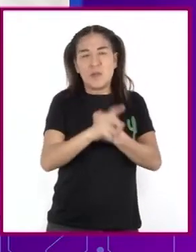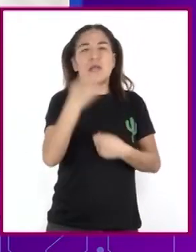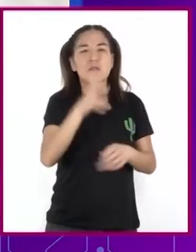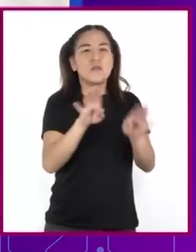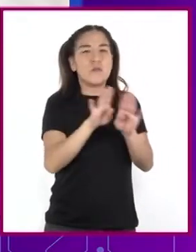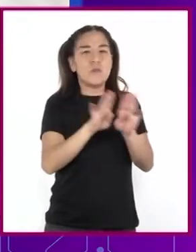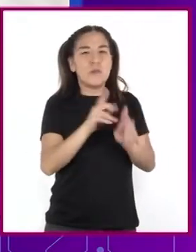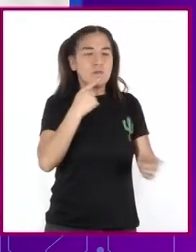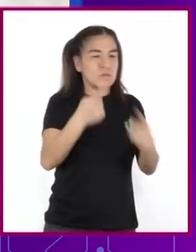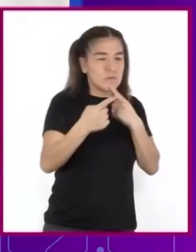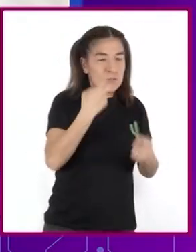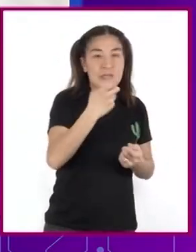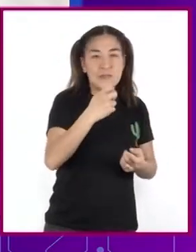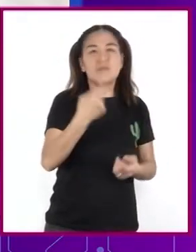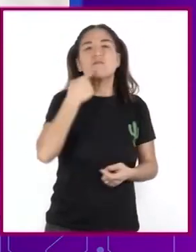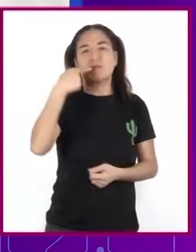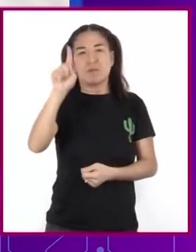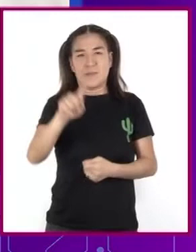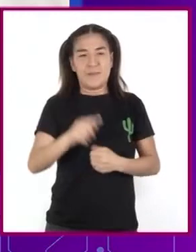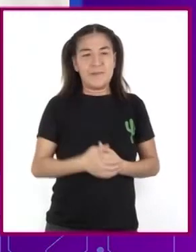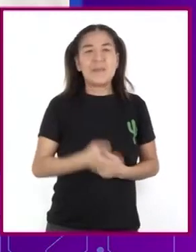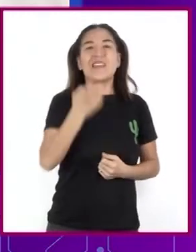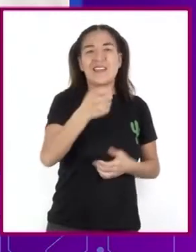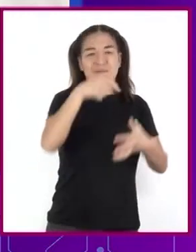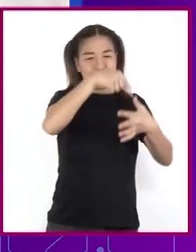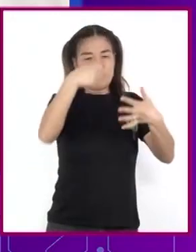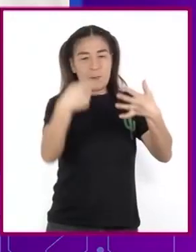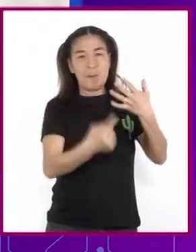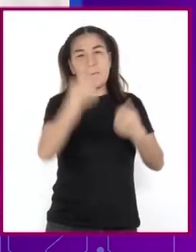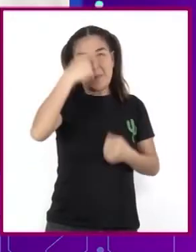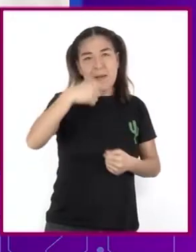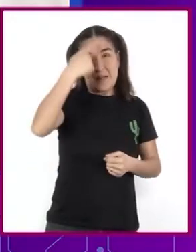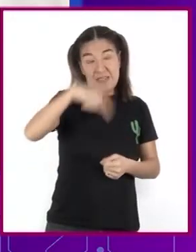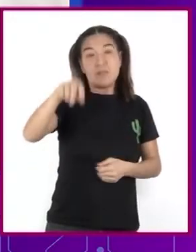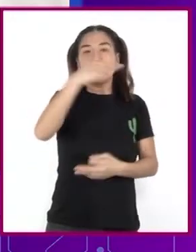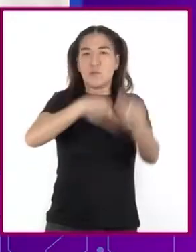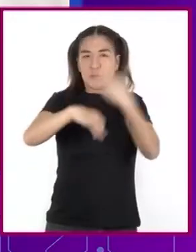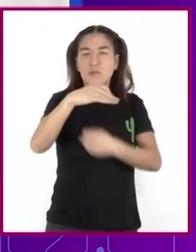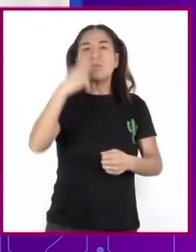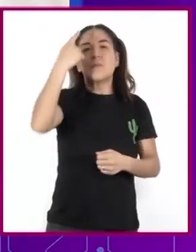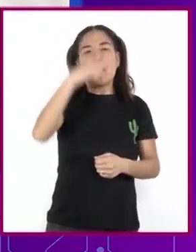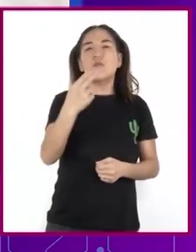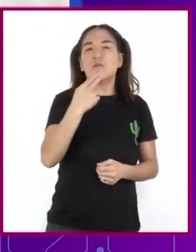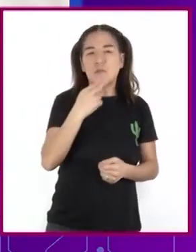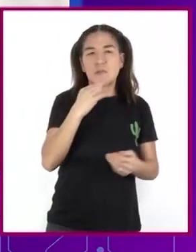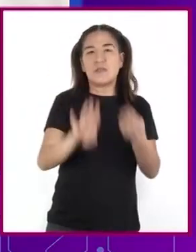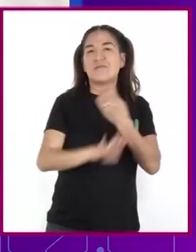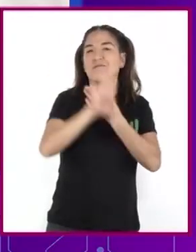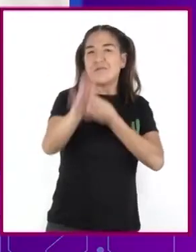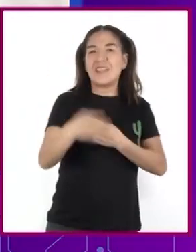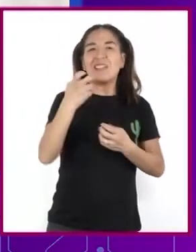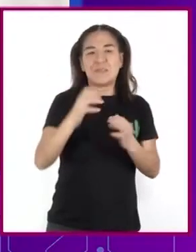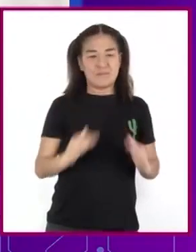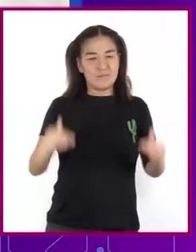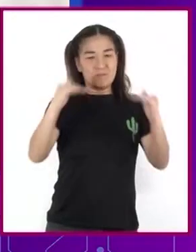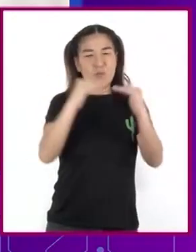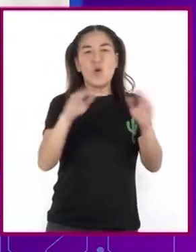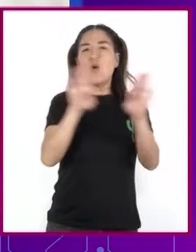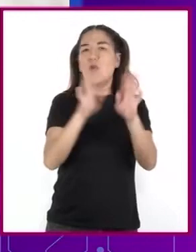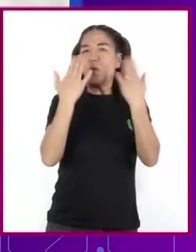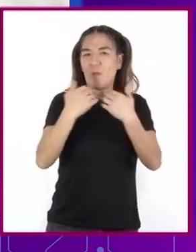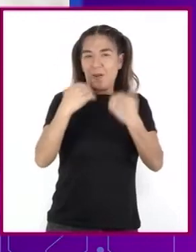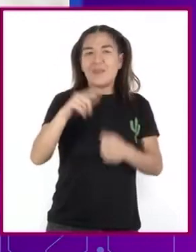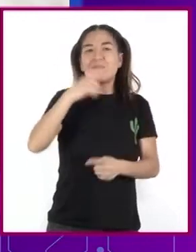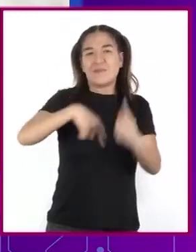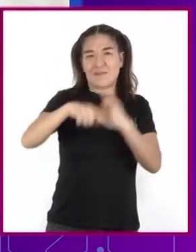denuncias. Estas solo son algunas acciones que deben ser consideradas para evitar los casos de desigualdad de género.